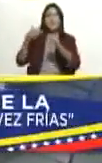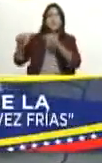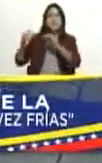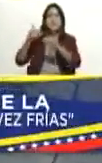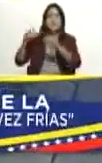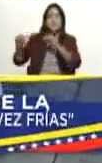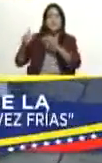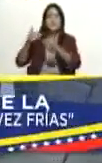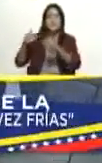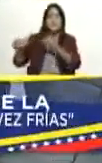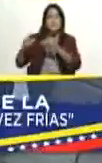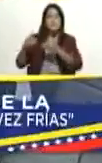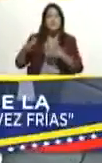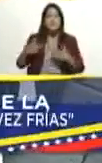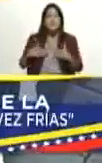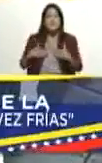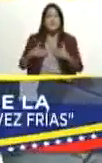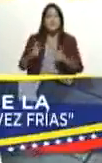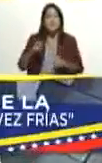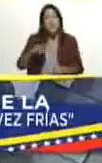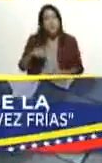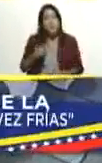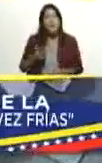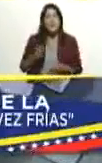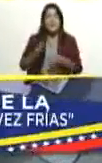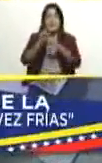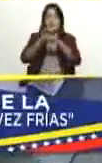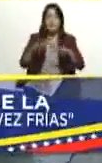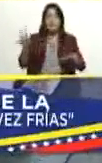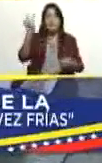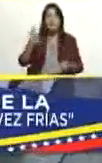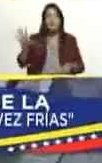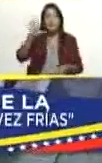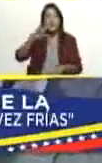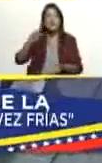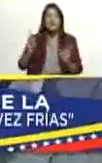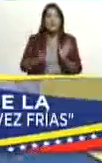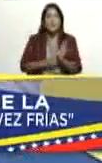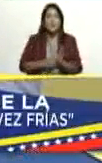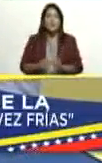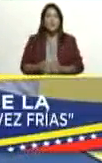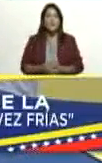capaces de llevar salud a cualquier parte de Venezuela y del mundo.